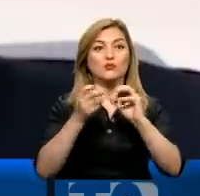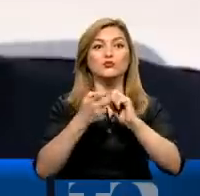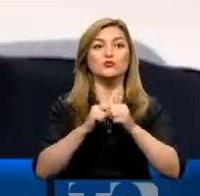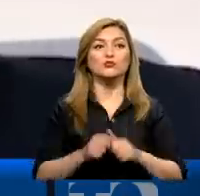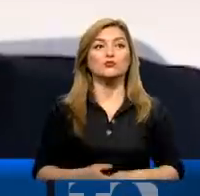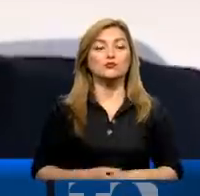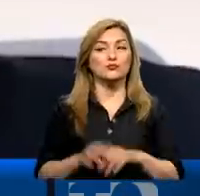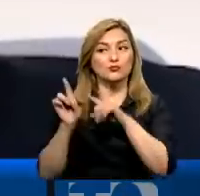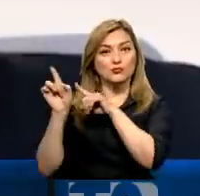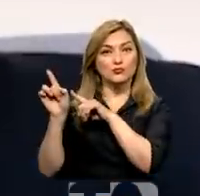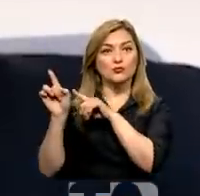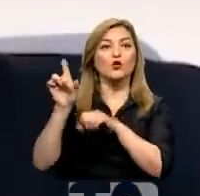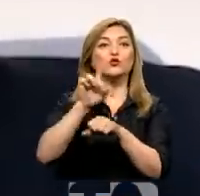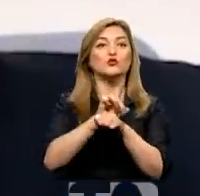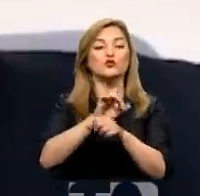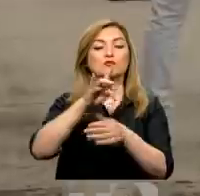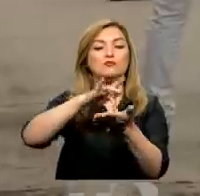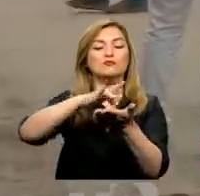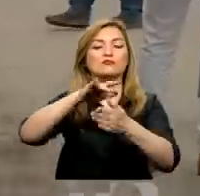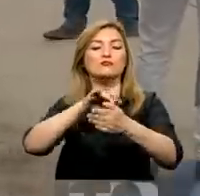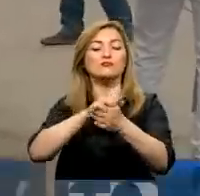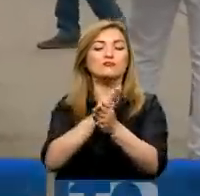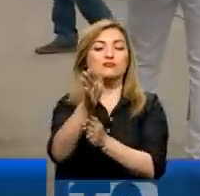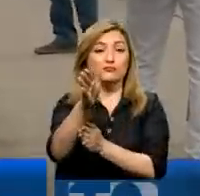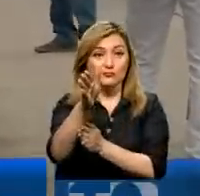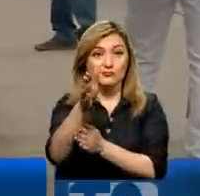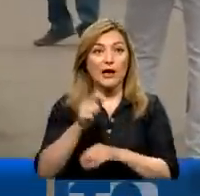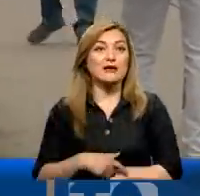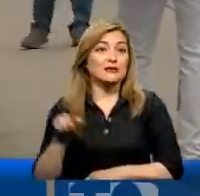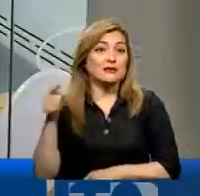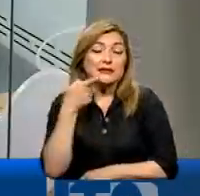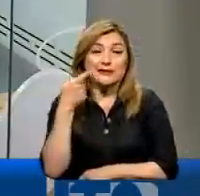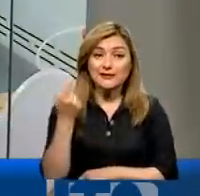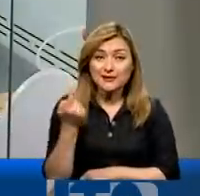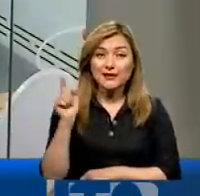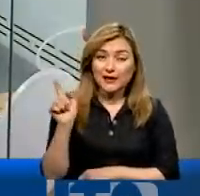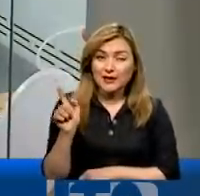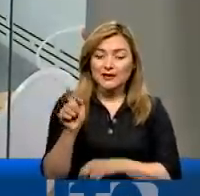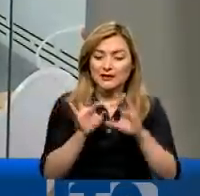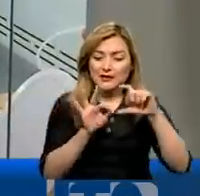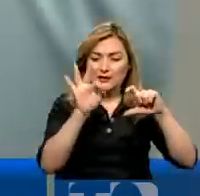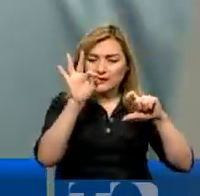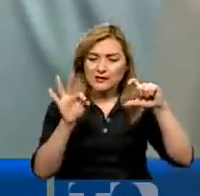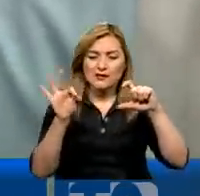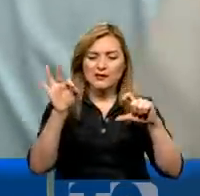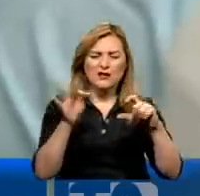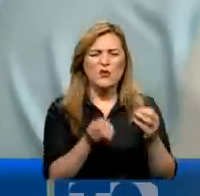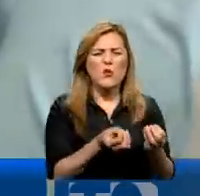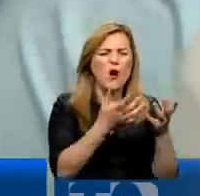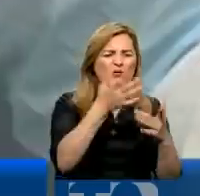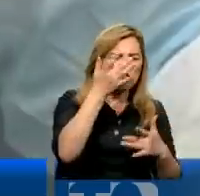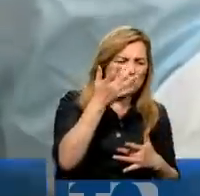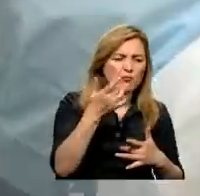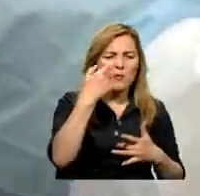problema. Enrique Terán es PhD en farmacología. Dice que mejorar el manejo de las estadísticas será vital para ejecutar correctamente